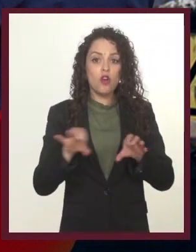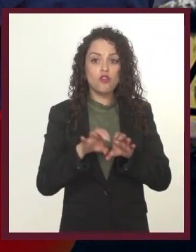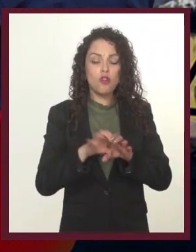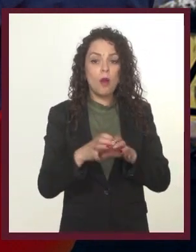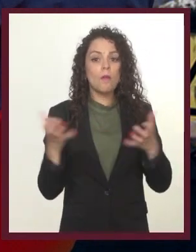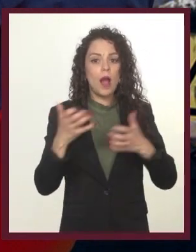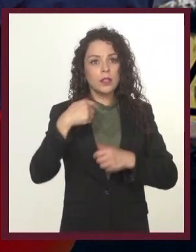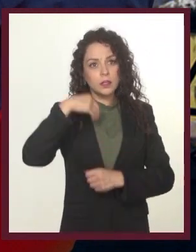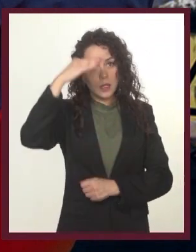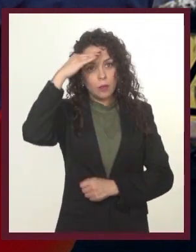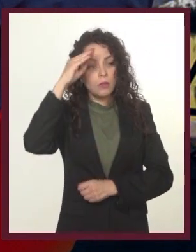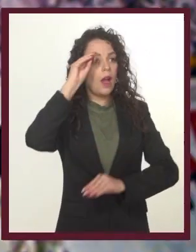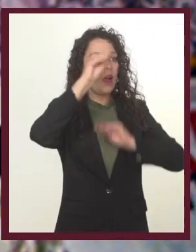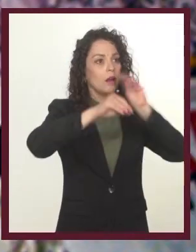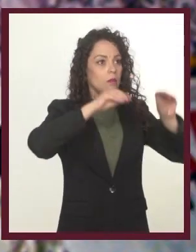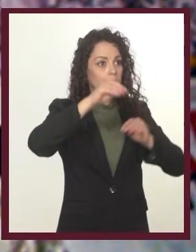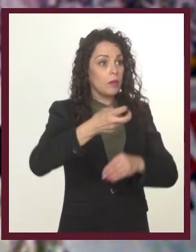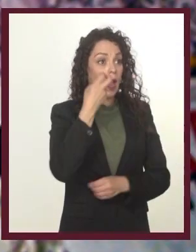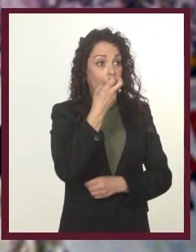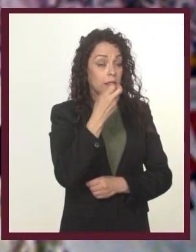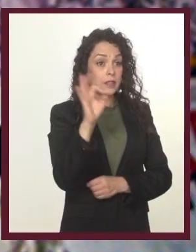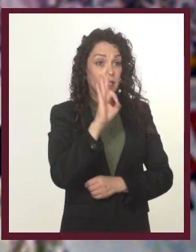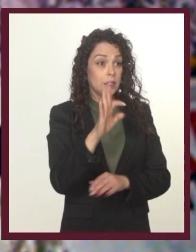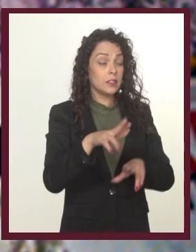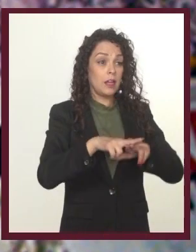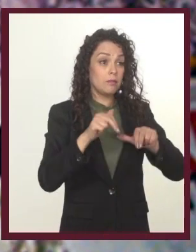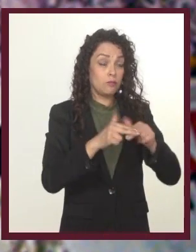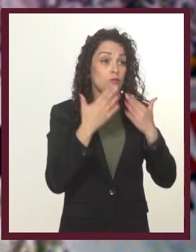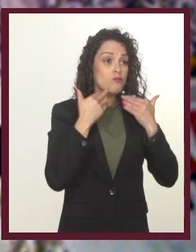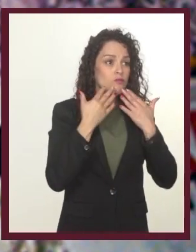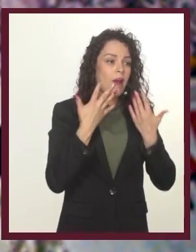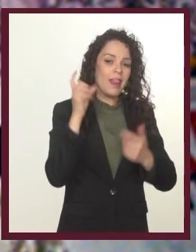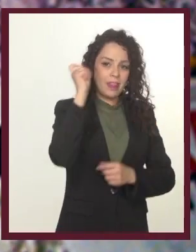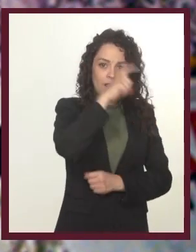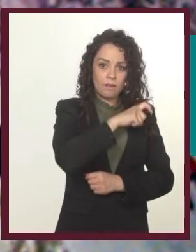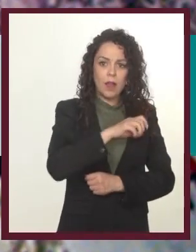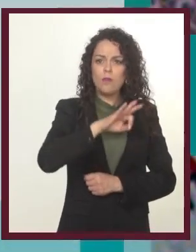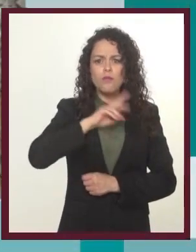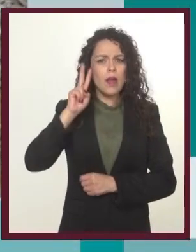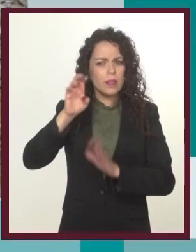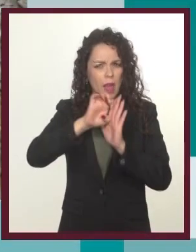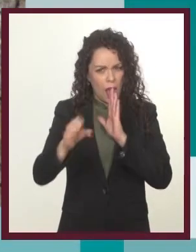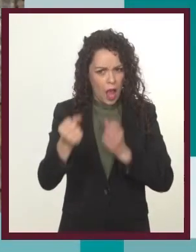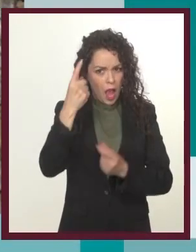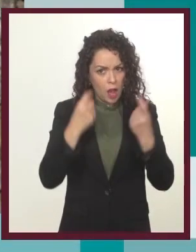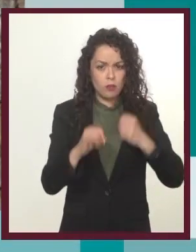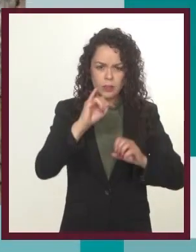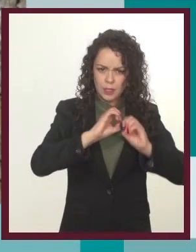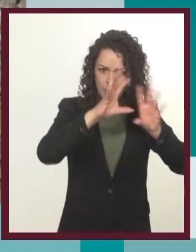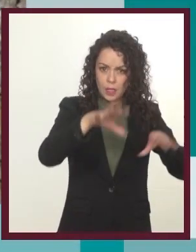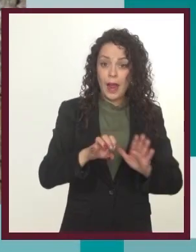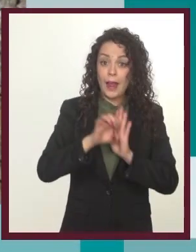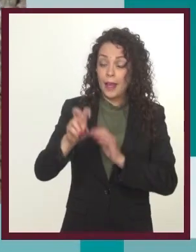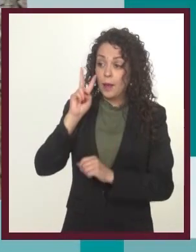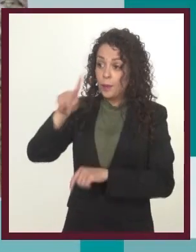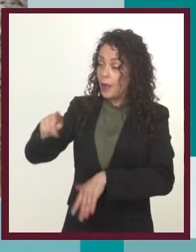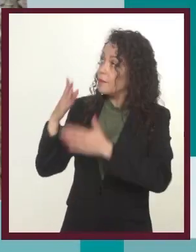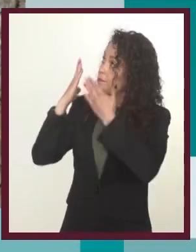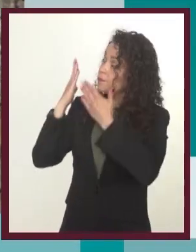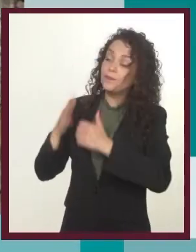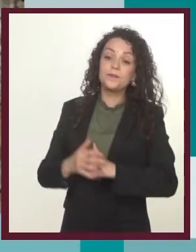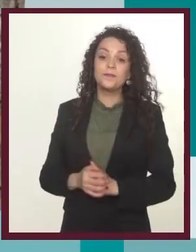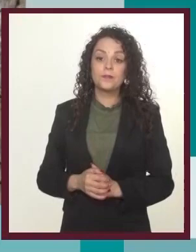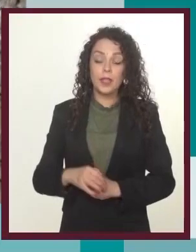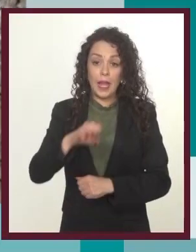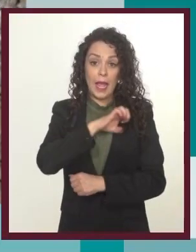hecha y para el que fue pensada. ¿Podemos ver algunos ejemplos? Claro. Como estas obras, que